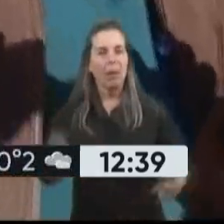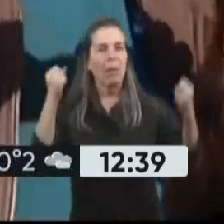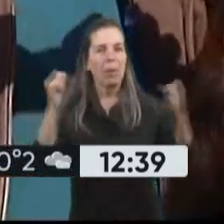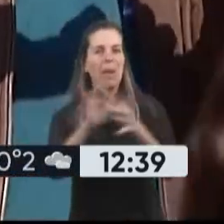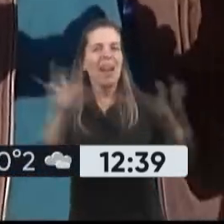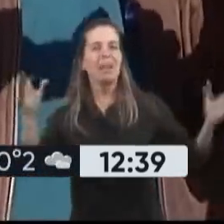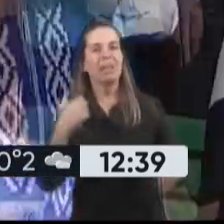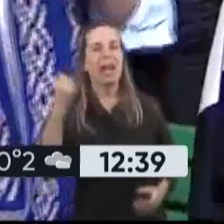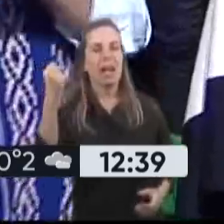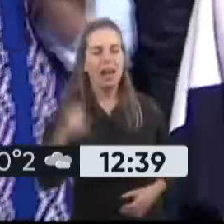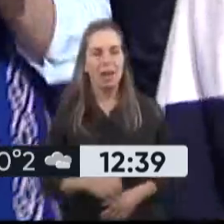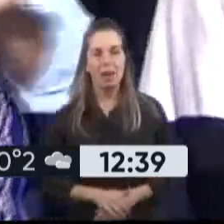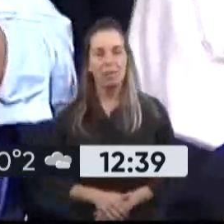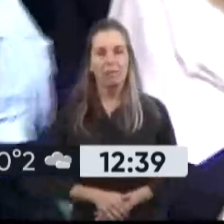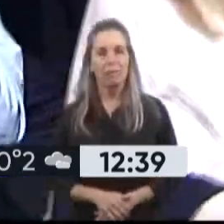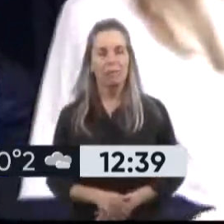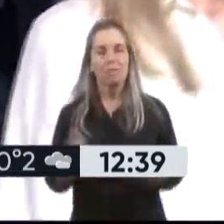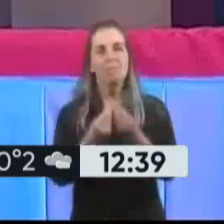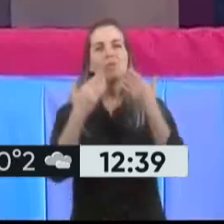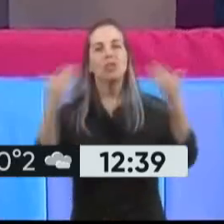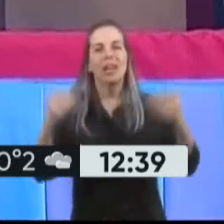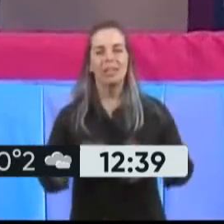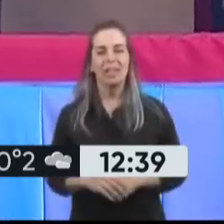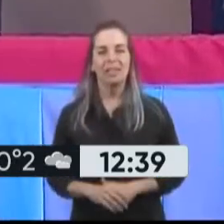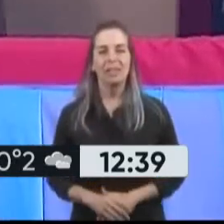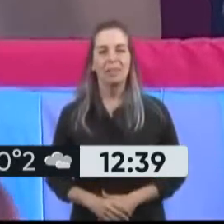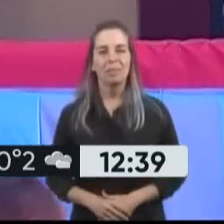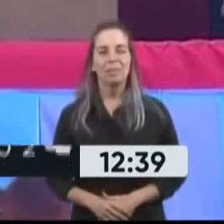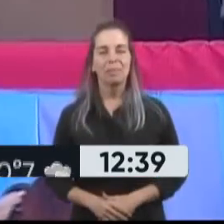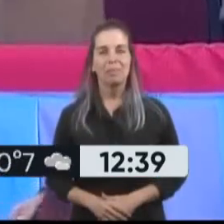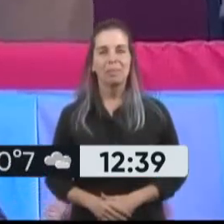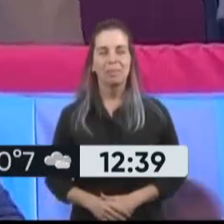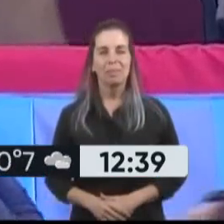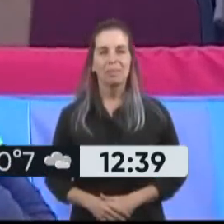libertad, carajo! Muchas gracias.